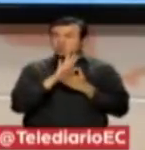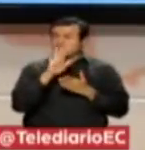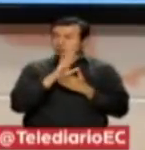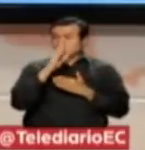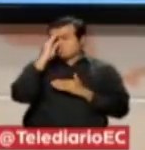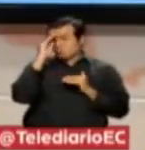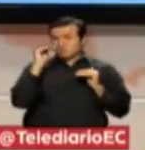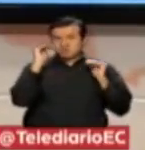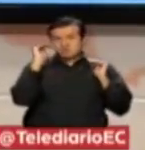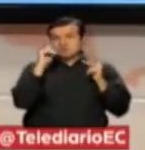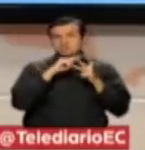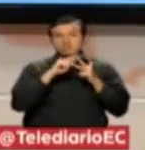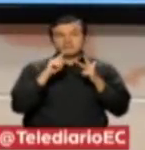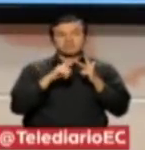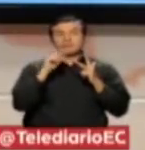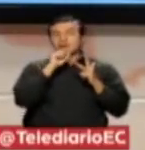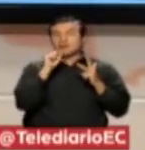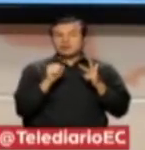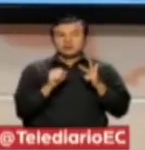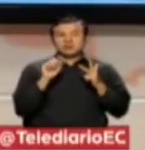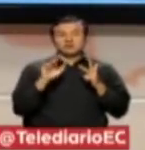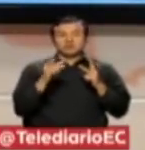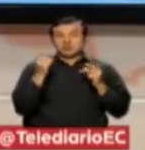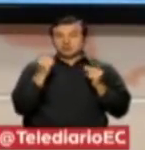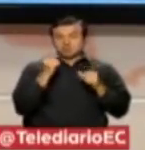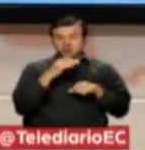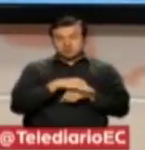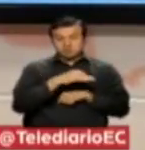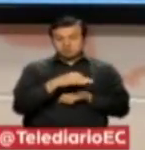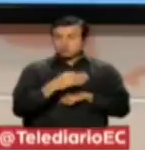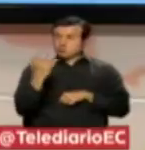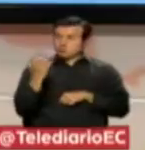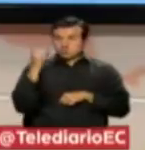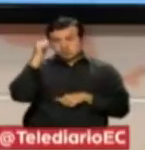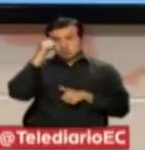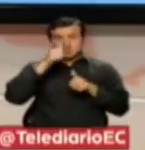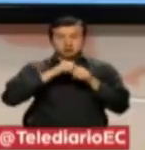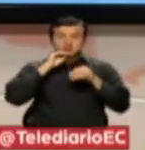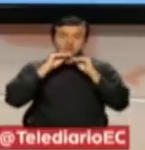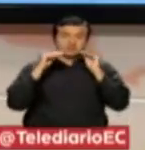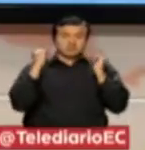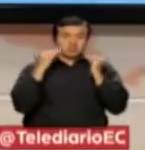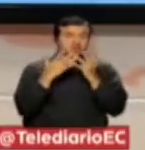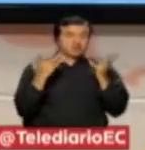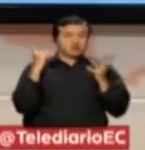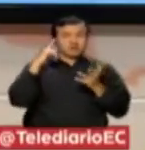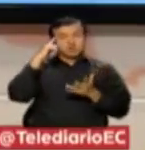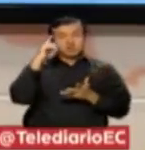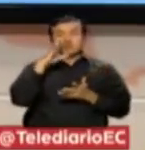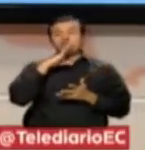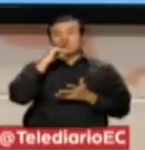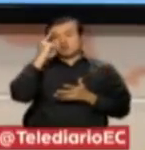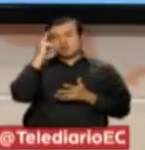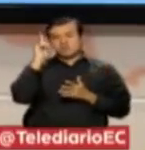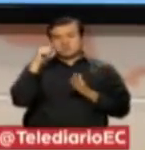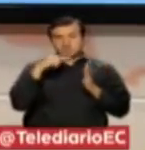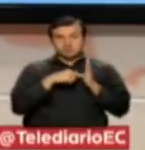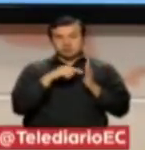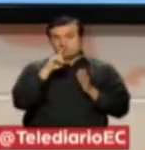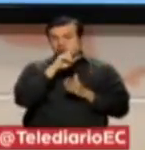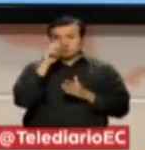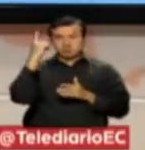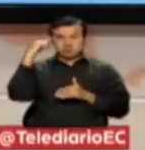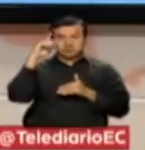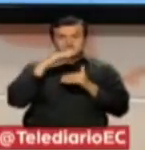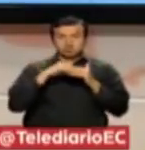educación, que un ancianito pueda tener su pensión a tiempo. Porque recordemos dónde están las cosas, ¿no es cierto? El gobierno de Correa dejó 1.200 millones de dólares sin